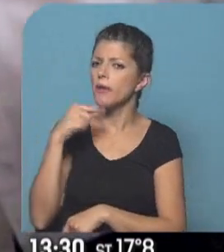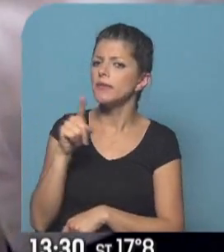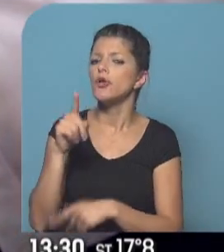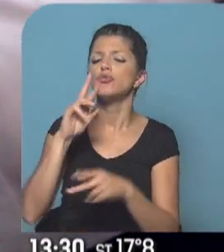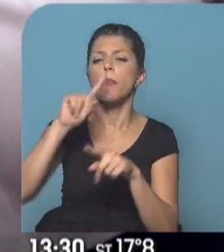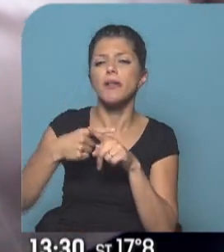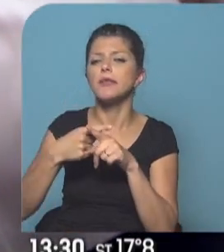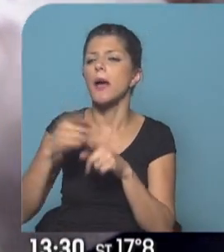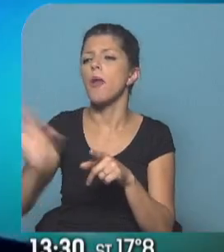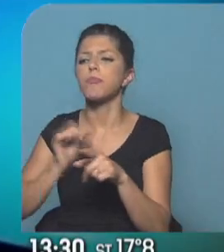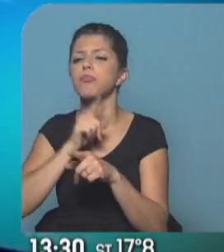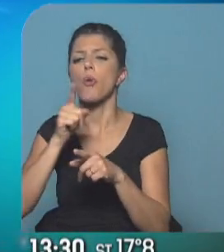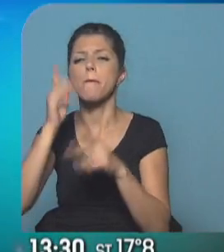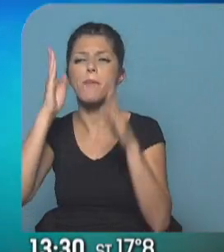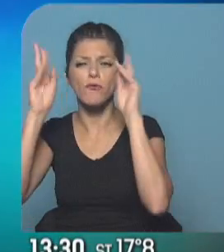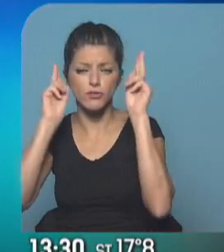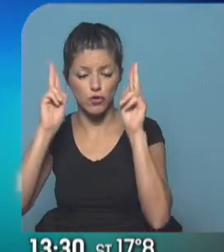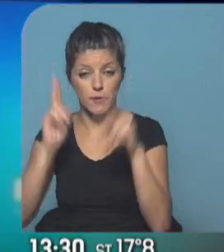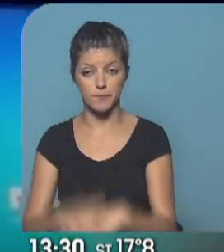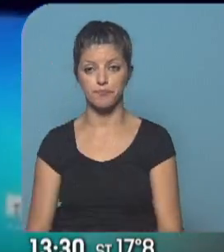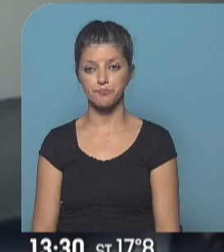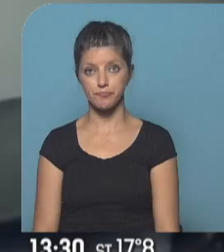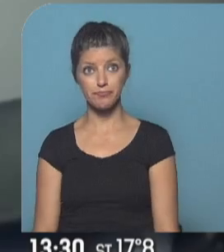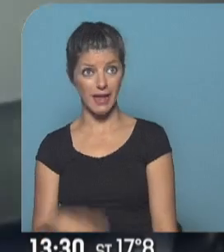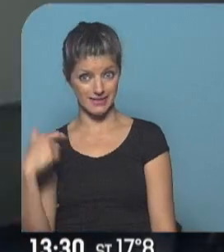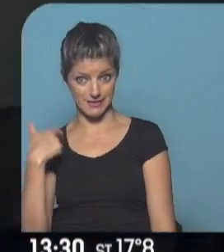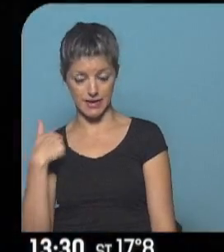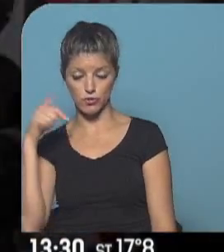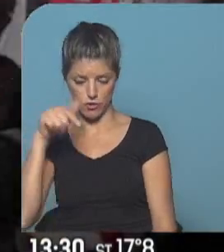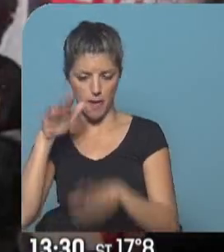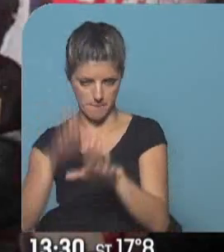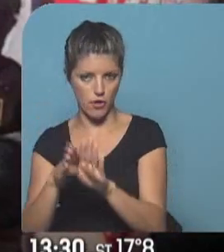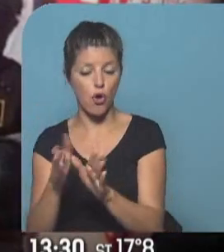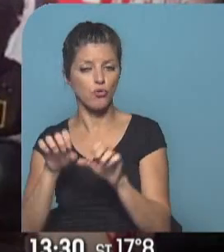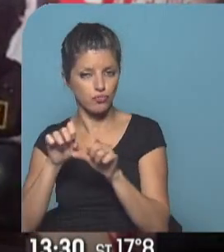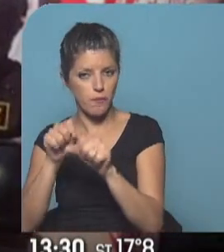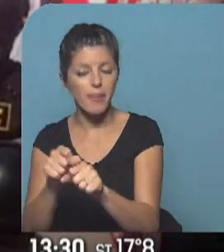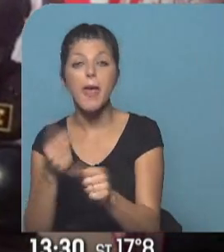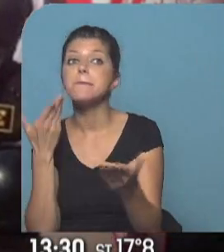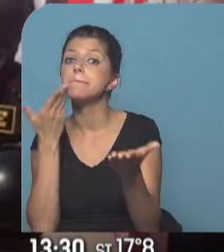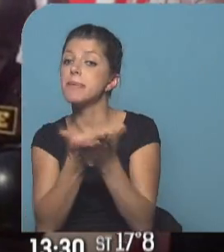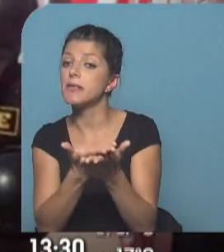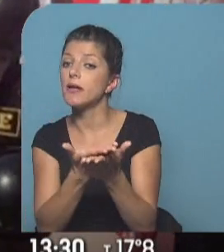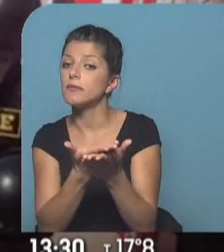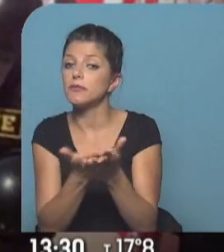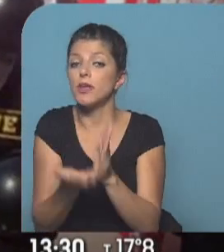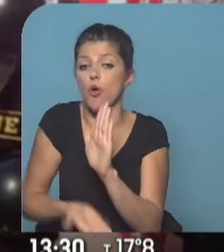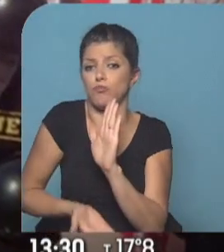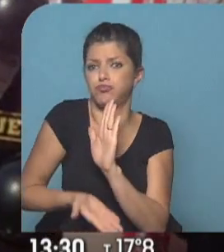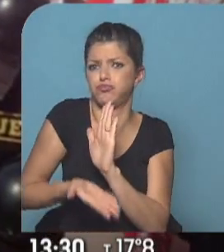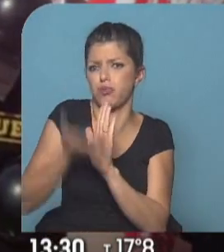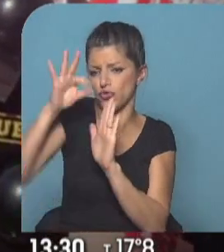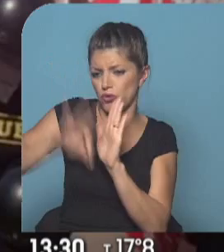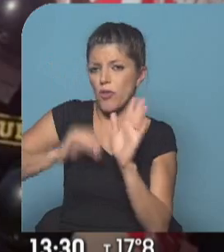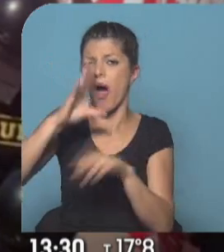profesores. Los gremios docentes que levantaron temporalmente la medida de fuerza demandan un incremento escalonado para alcanzar